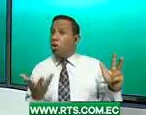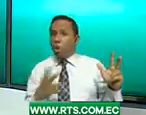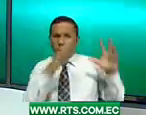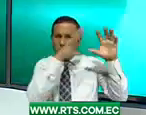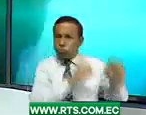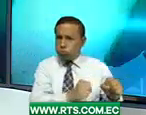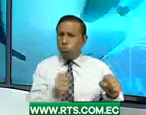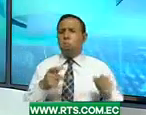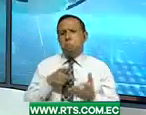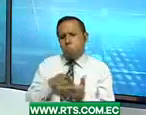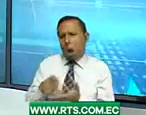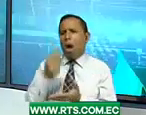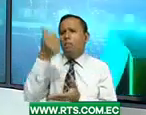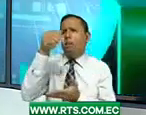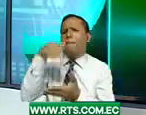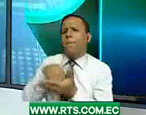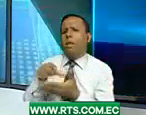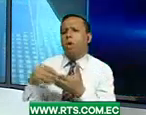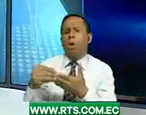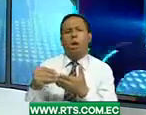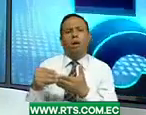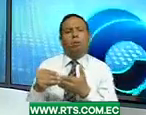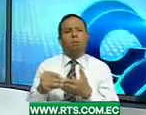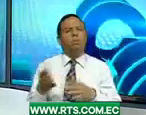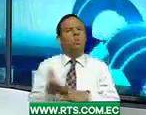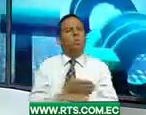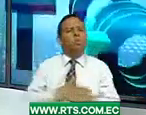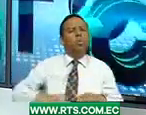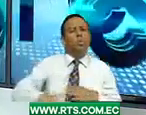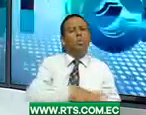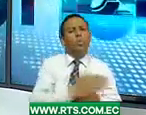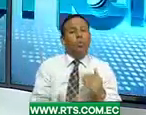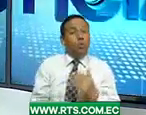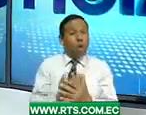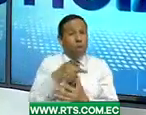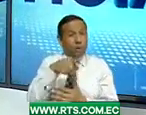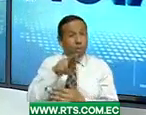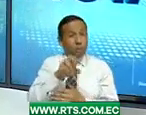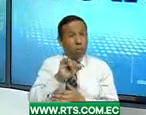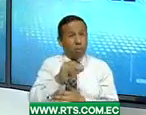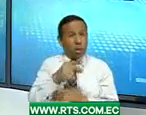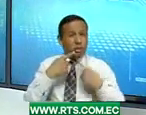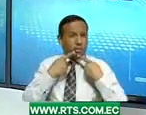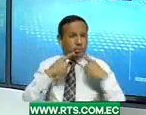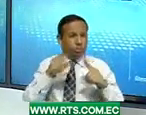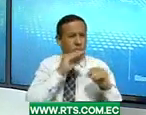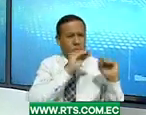una unidad de policía comunitaria del distrito Nueva Prosperina, al noroeste de Guayaquil.